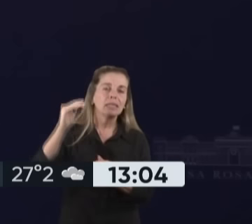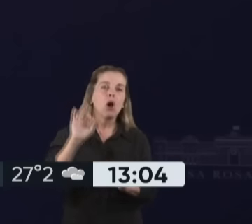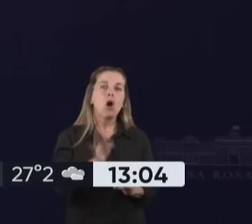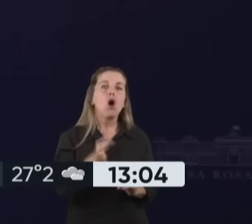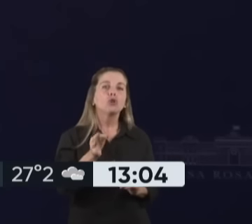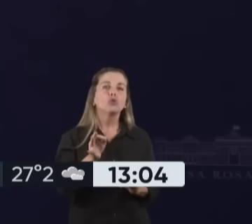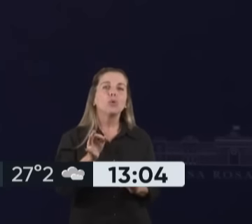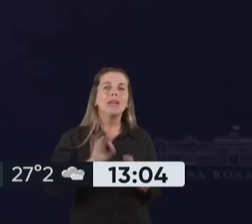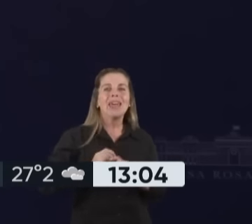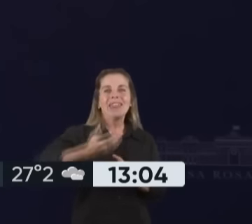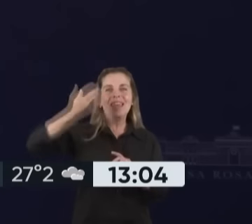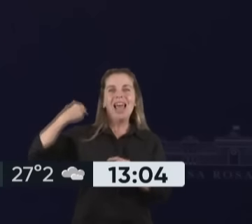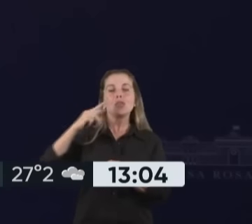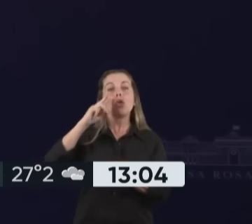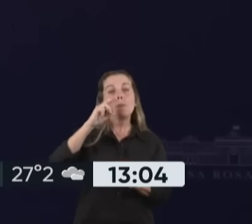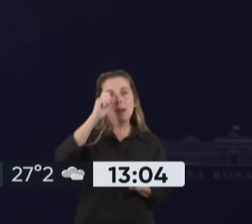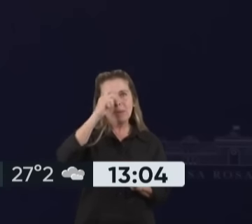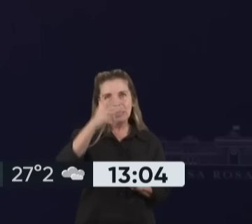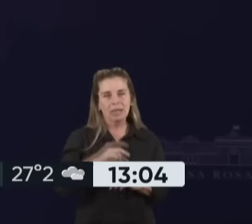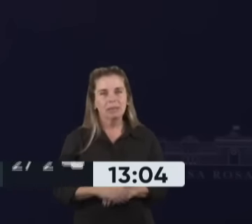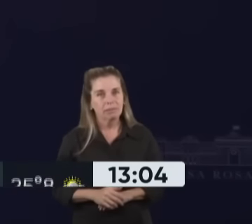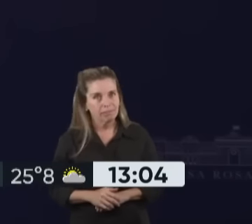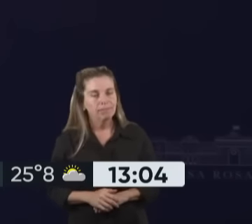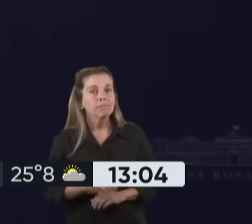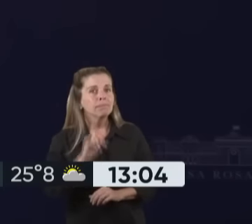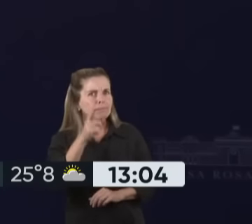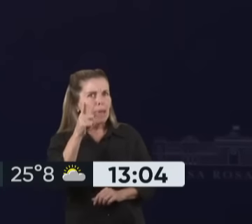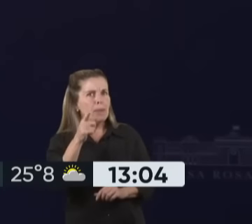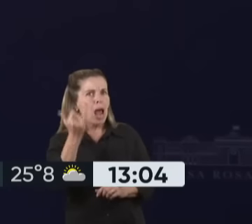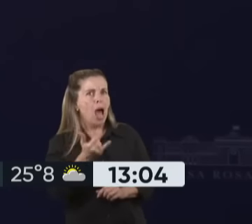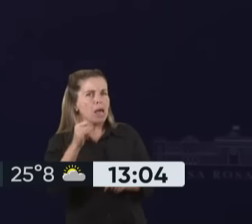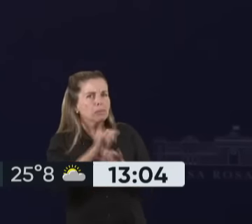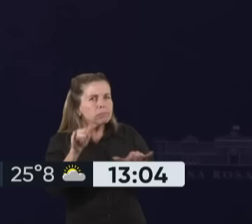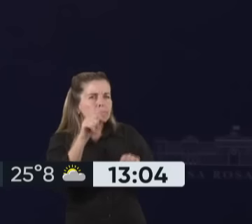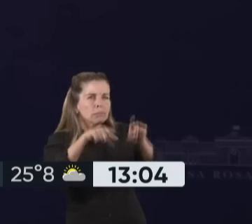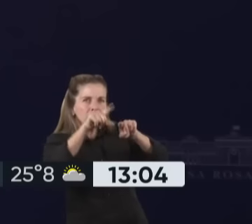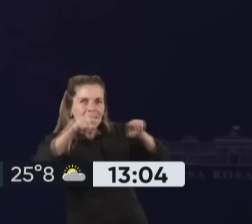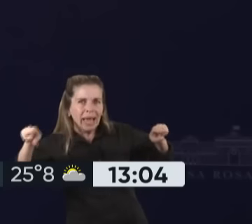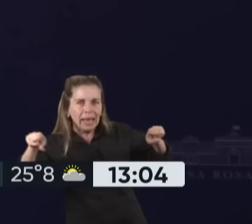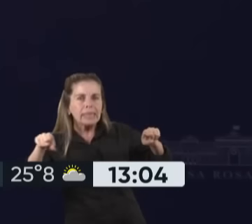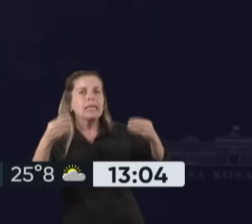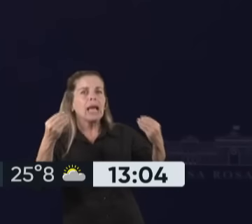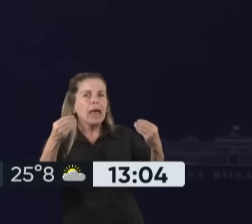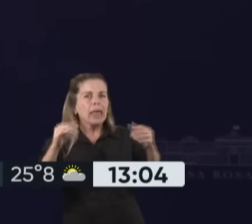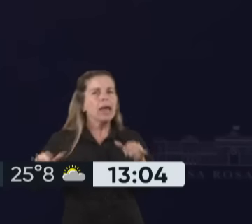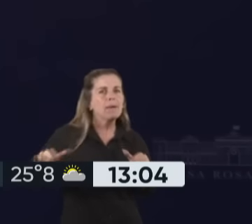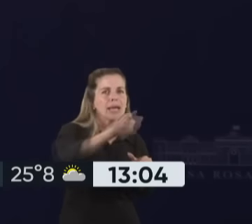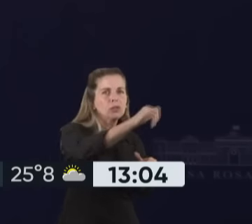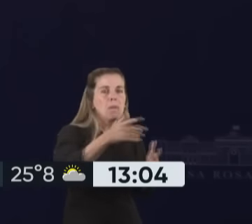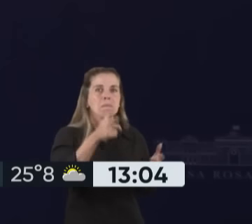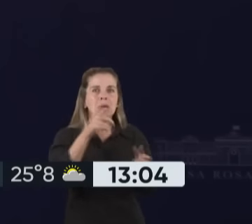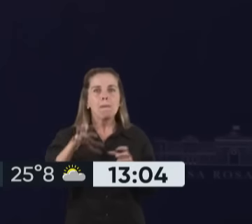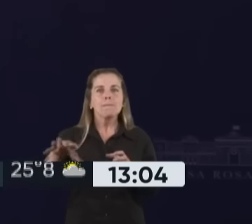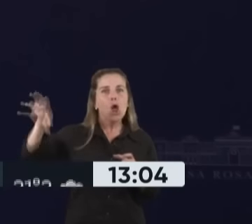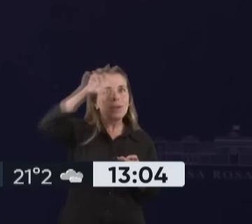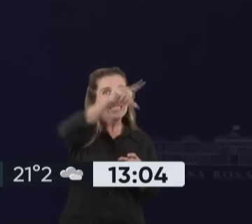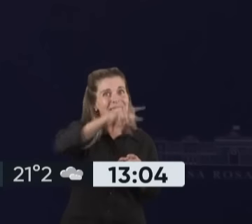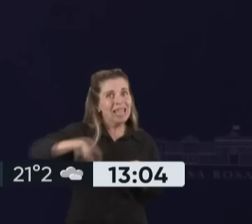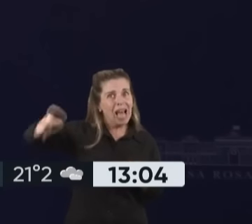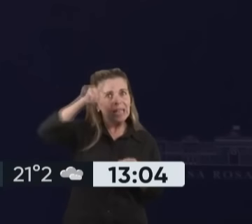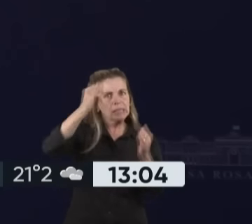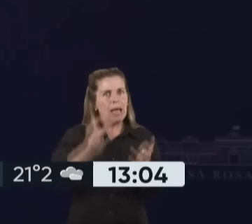de 2023. Y según estadísticas de la Administración Nacional de Aviación Civil, el interior del país está viendo